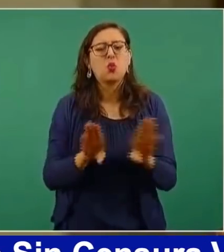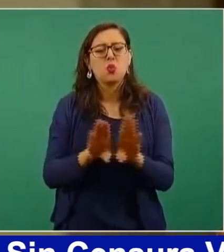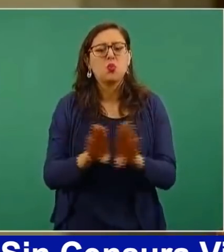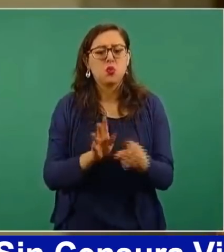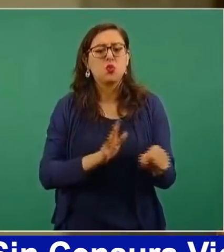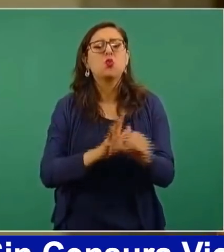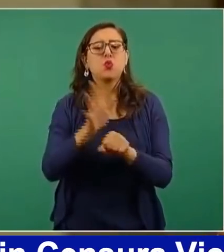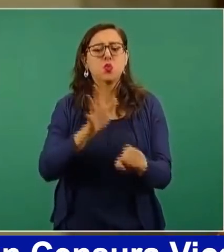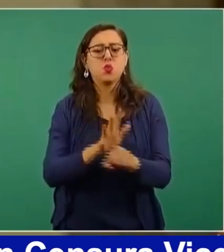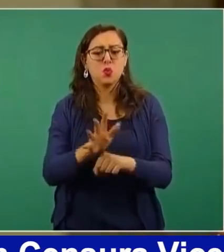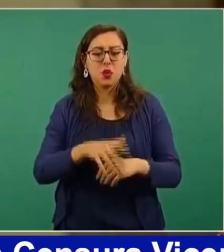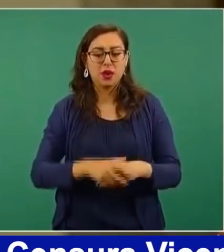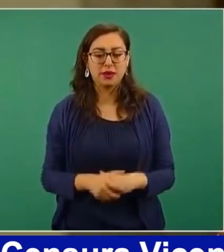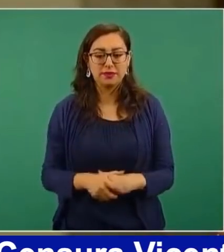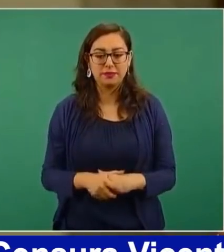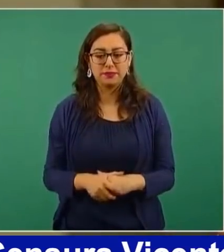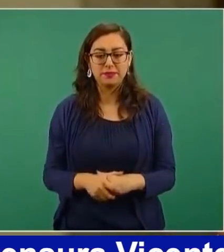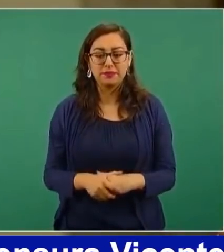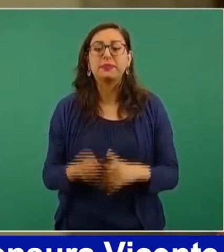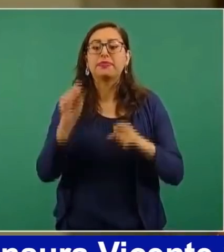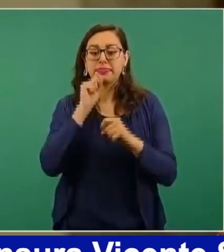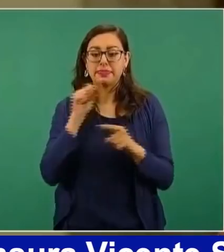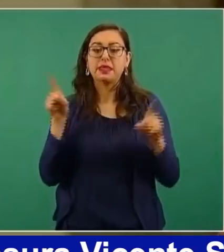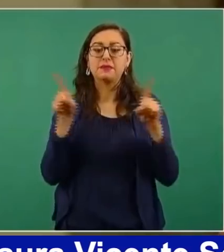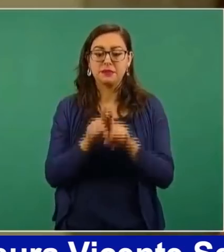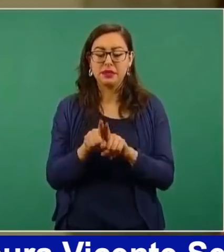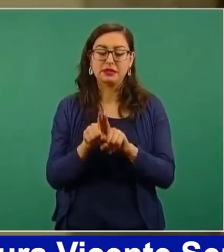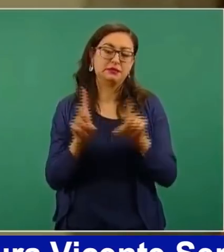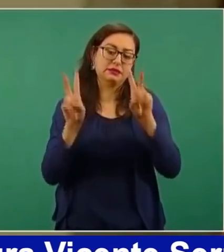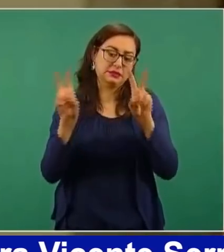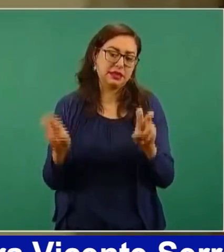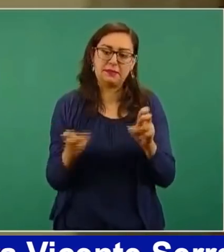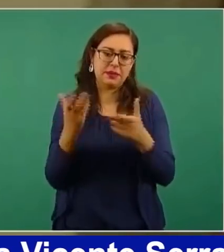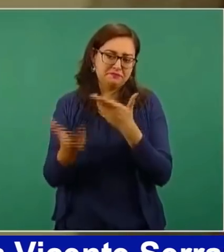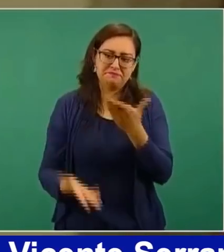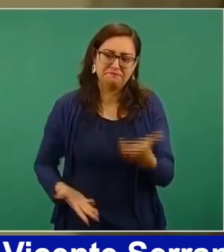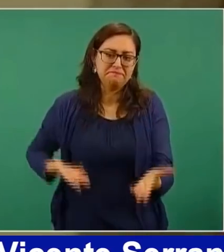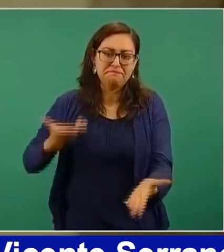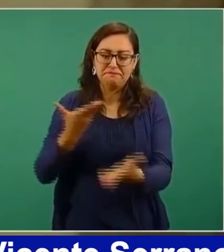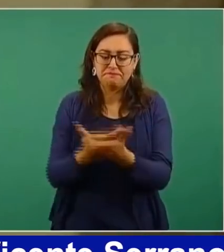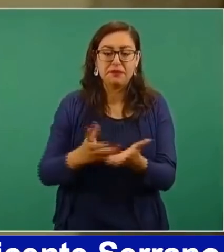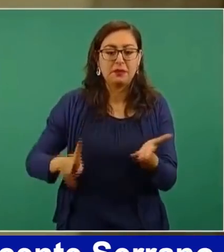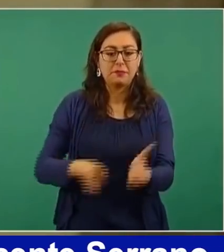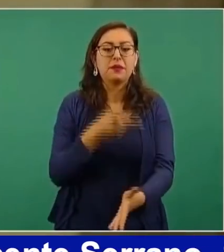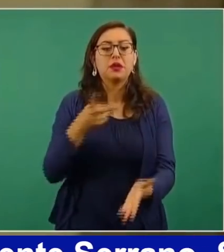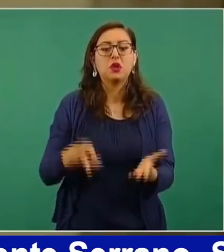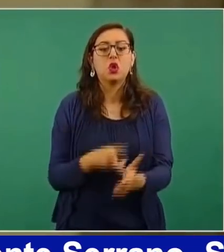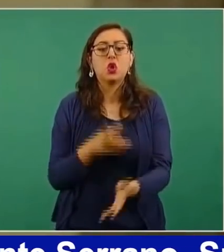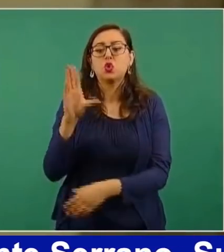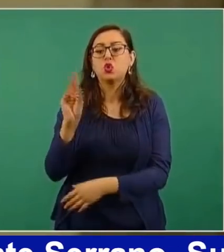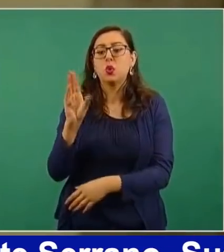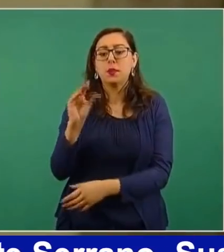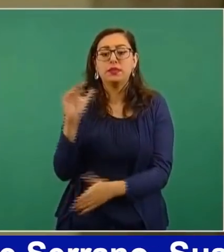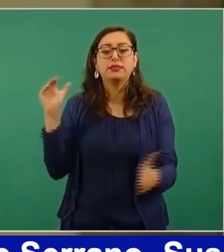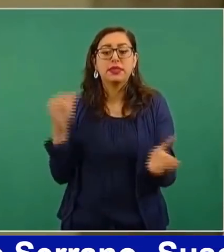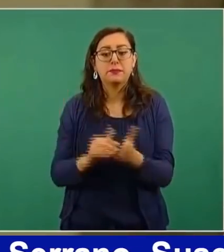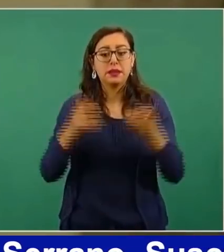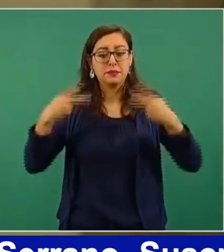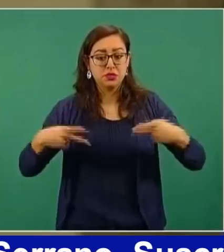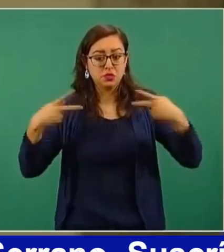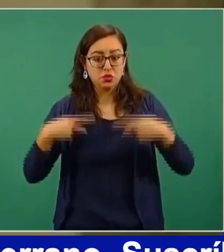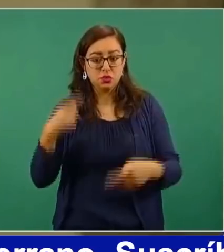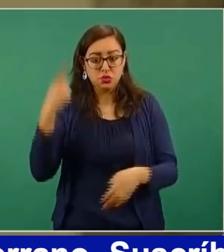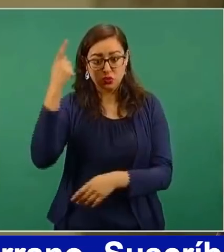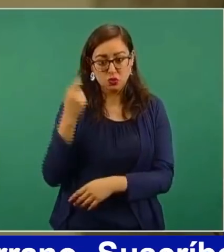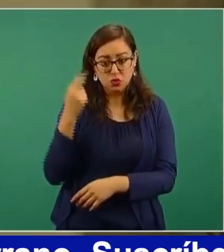se ha planteado aquí a usted, presidente, en esta conferencia mañanera. Hay más de 90,000 jubilados del IMSS que no han